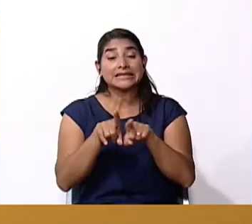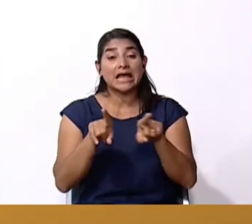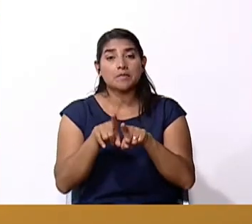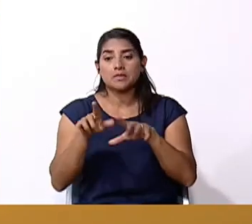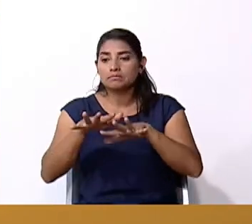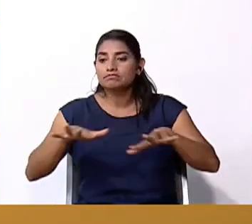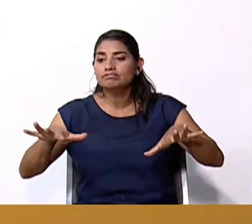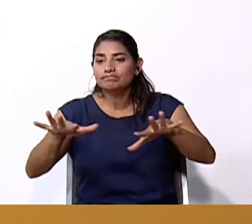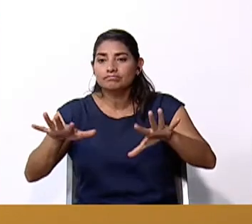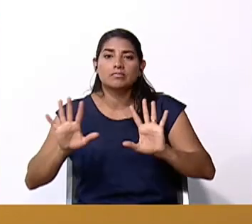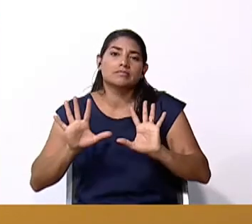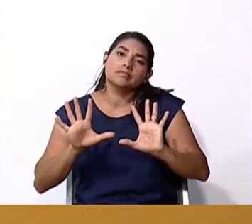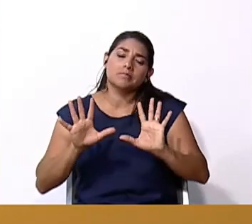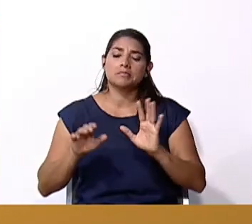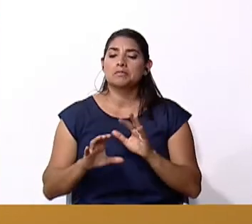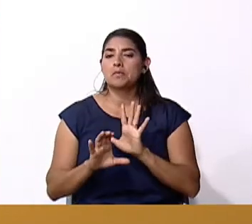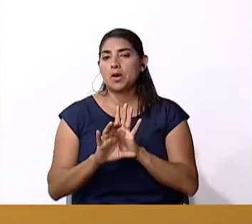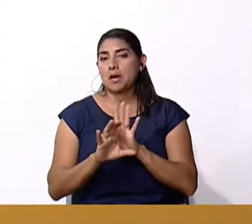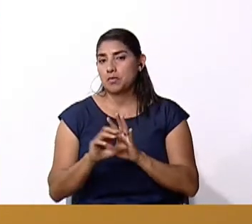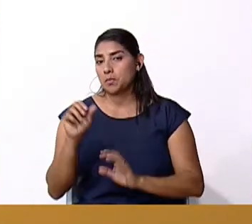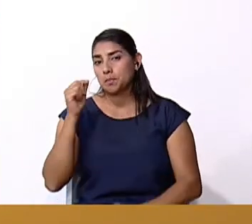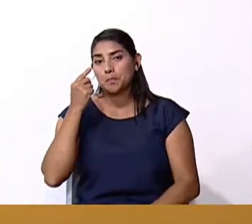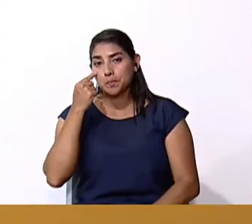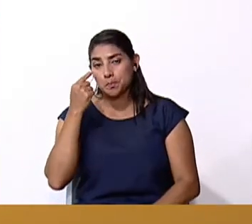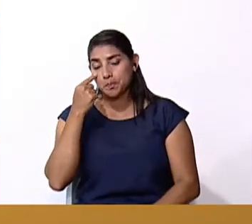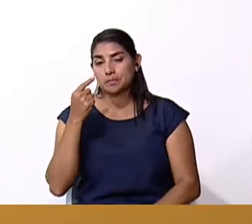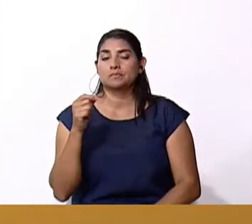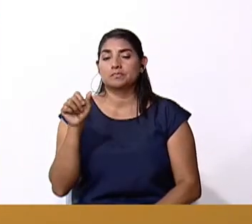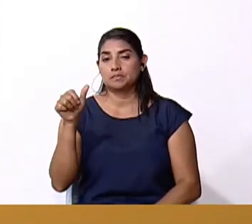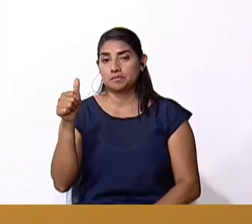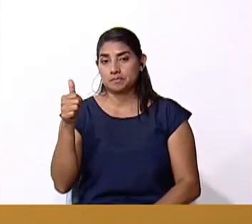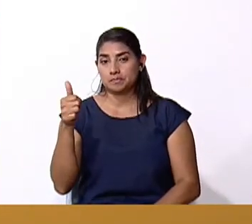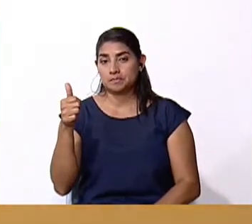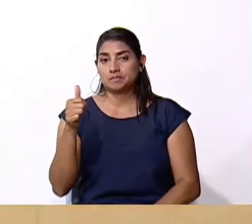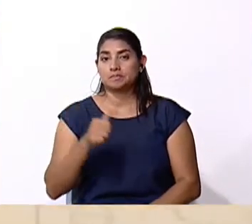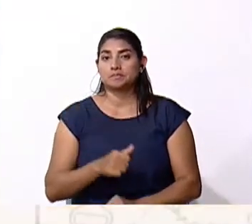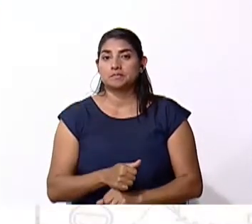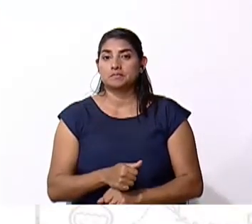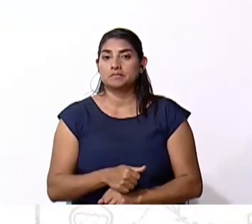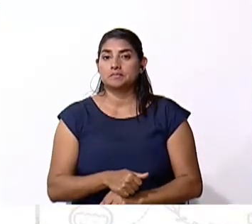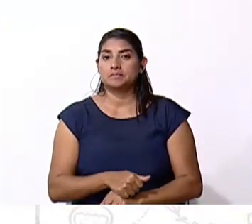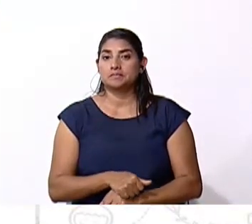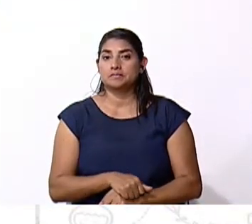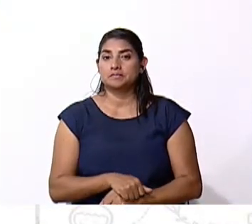estados también. Vamos a observar nuevamente.